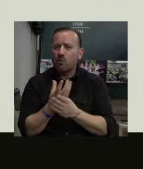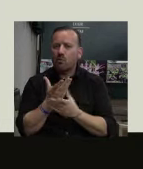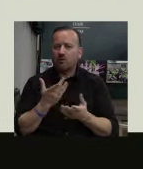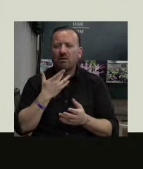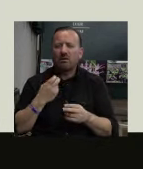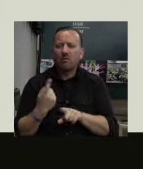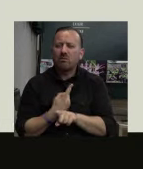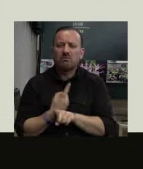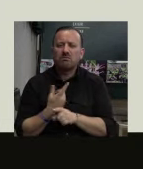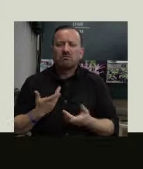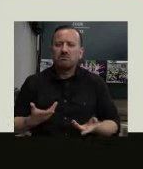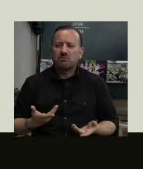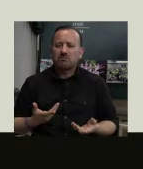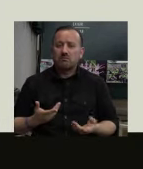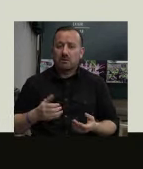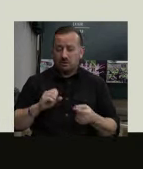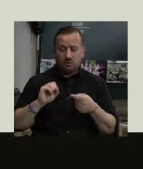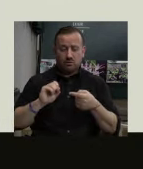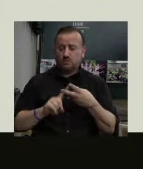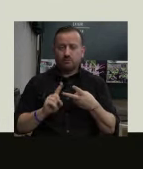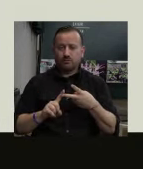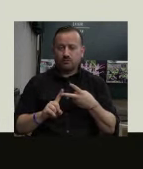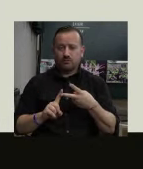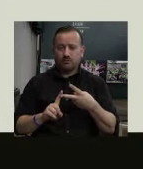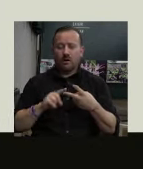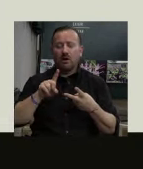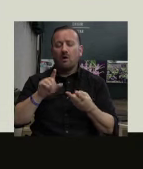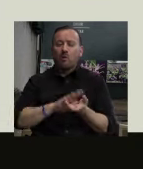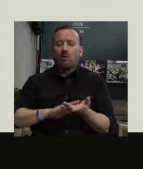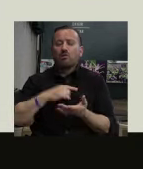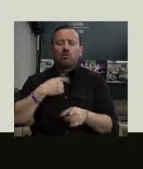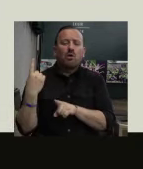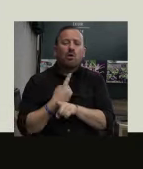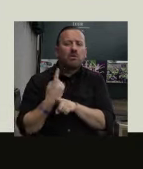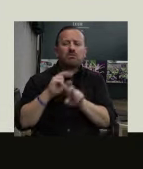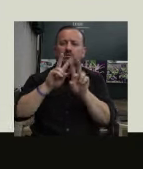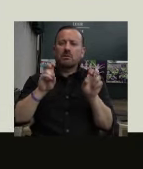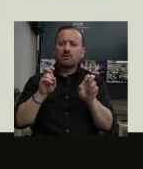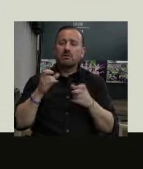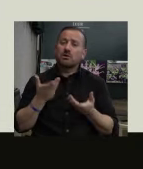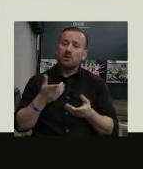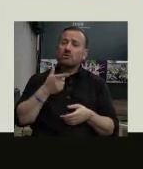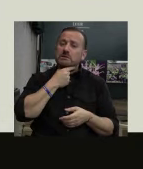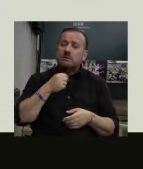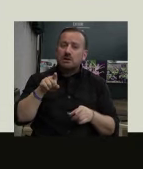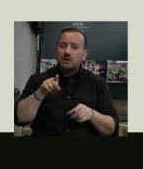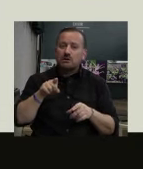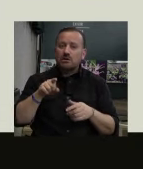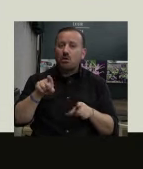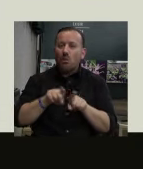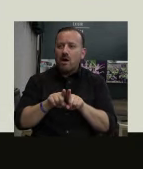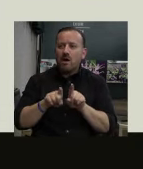qué hablamos en segundo lugar cuando uno habla de algo quisiera que eso tenga